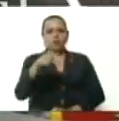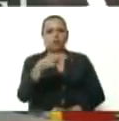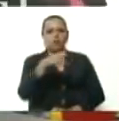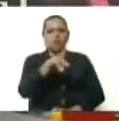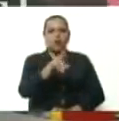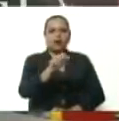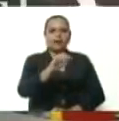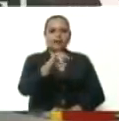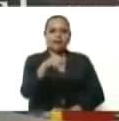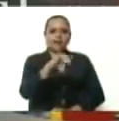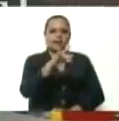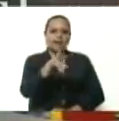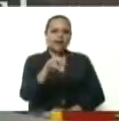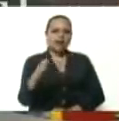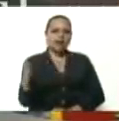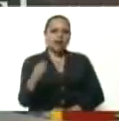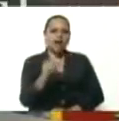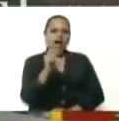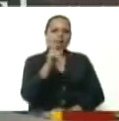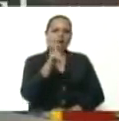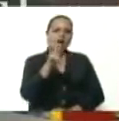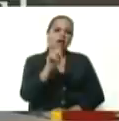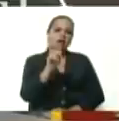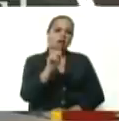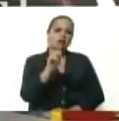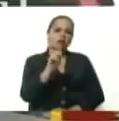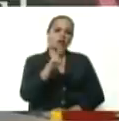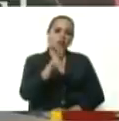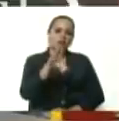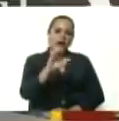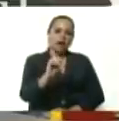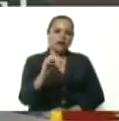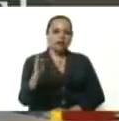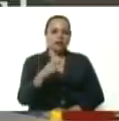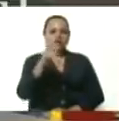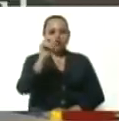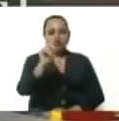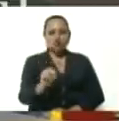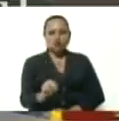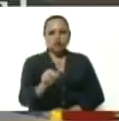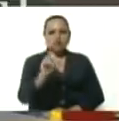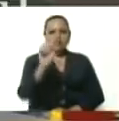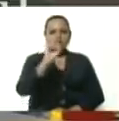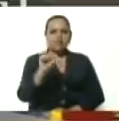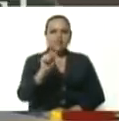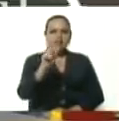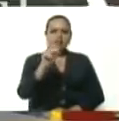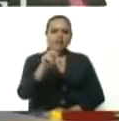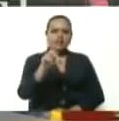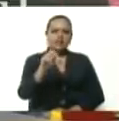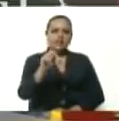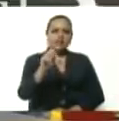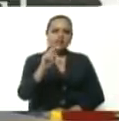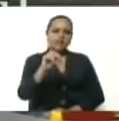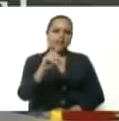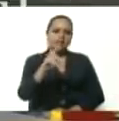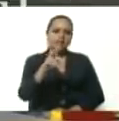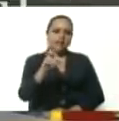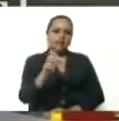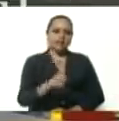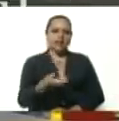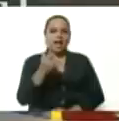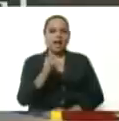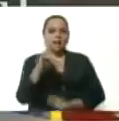Arauca y norte de Santander, de Colombia. Es apenas menos de el 20% de los casos de Colombia que están